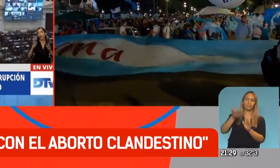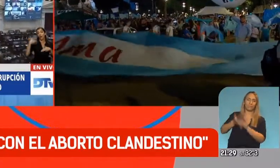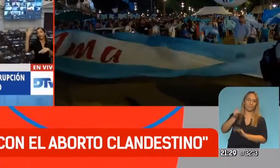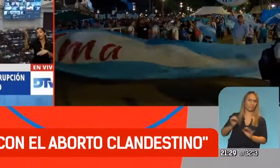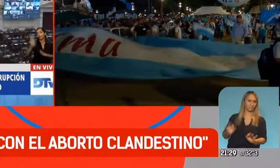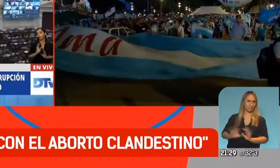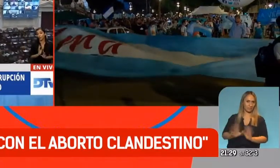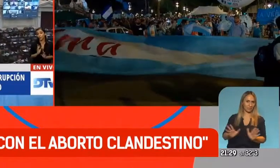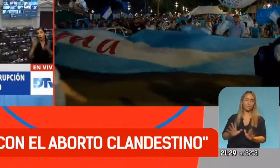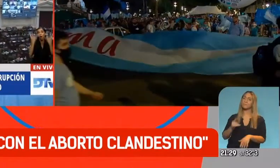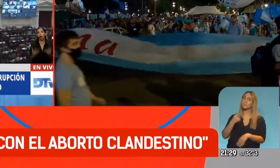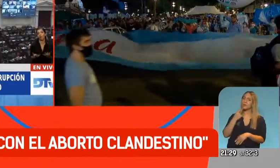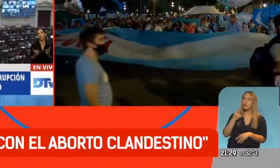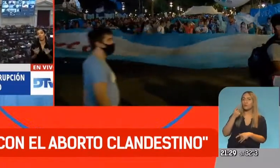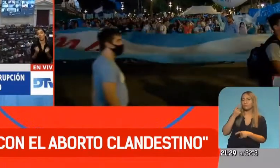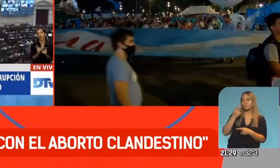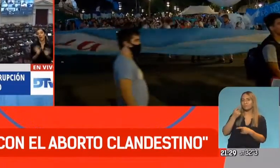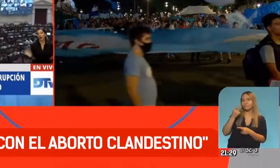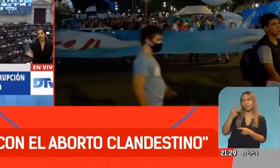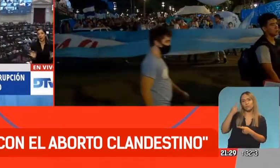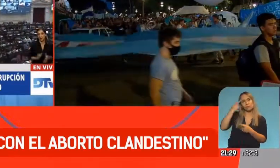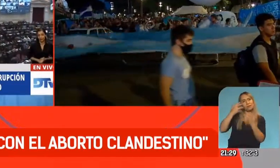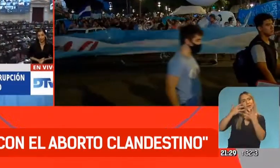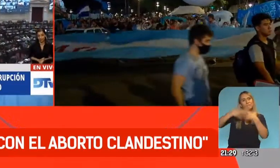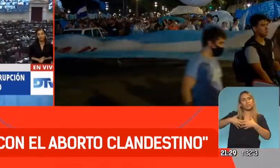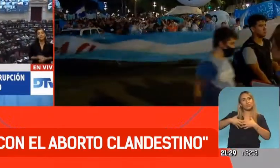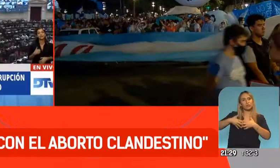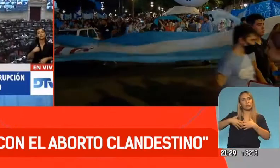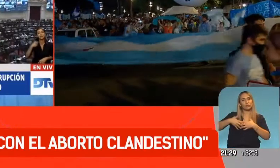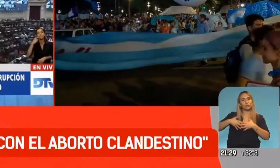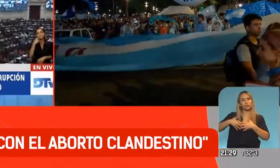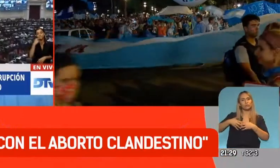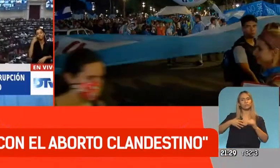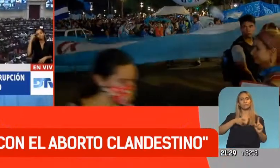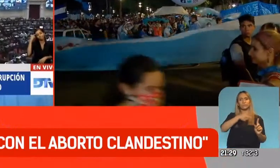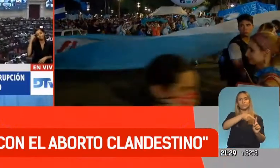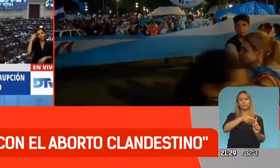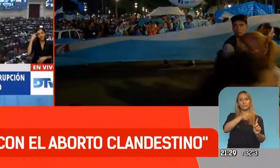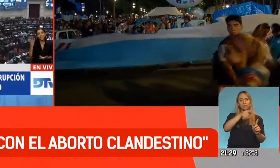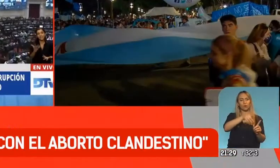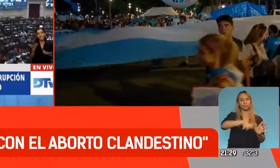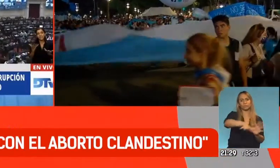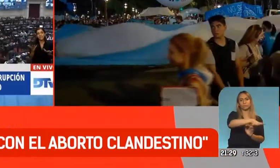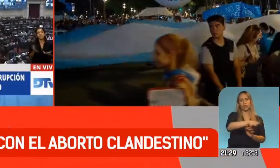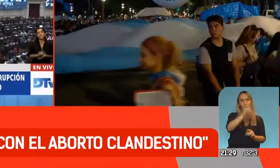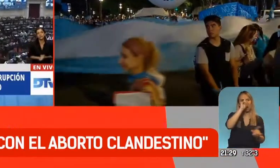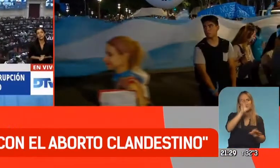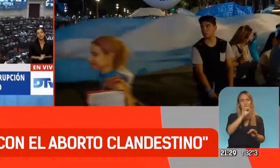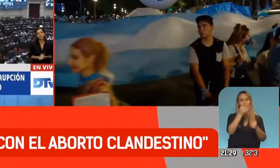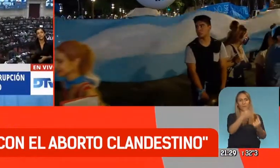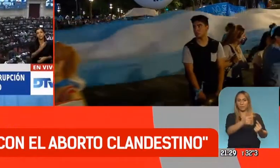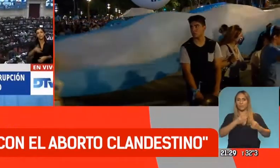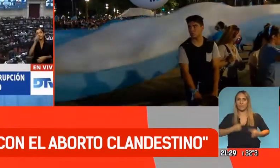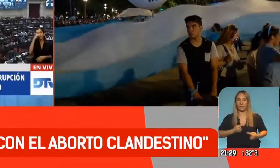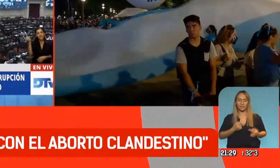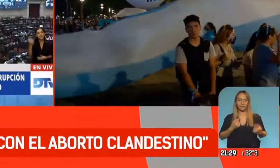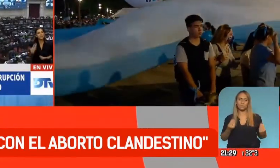segundo tratemos de reflexionar o de pensar en el que opina distinto porque cuesta tanto entender